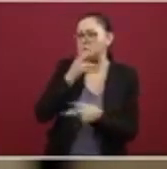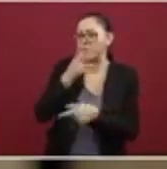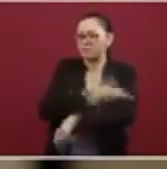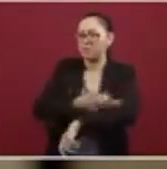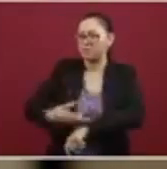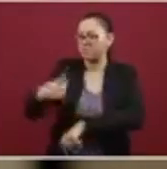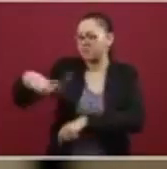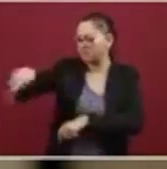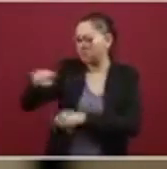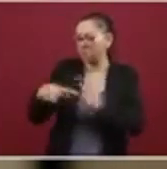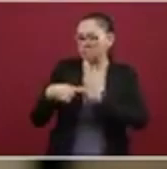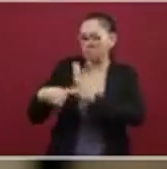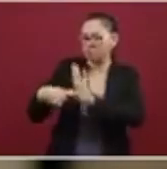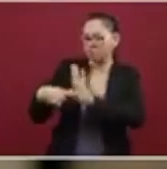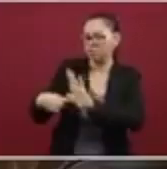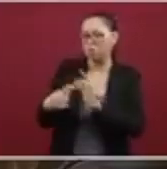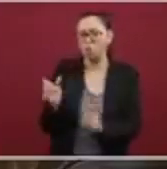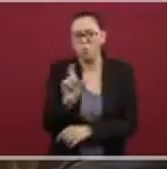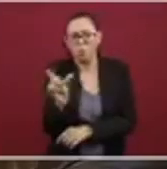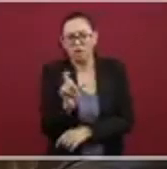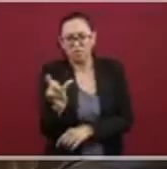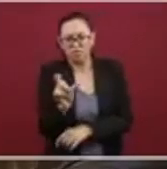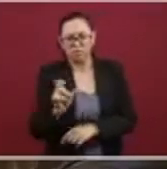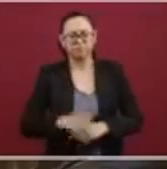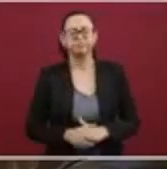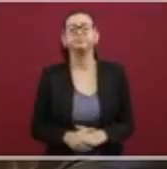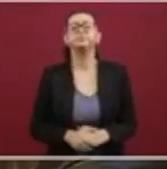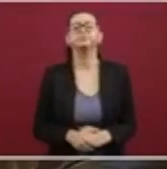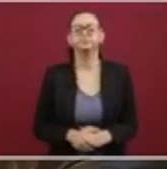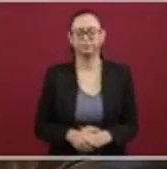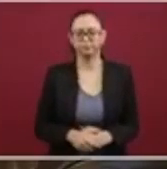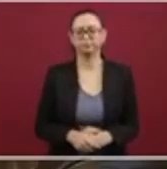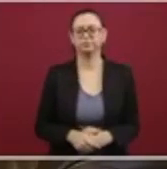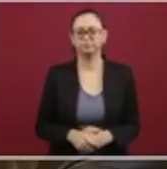están recogiendo? Esas serían las preguntas. El lunes,